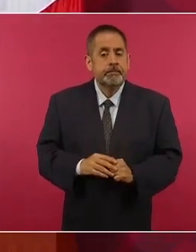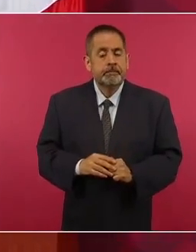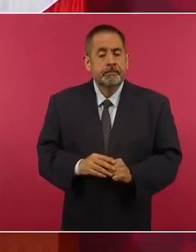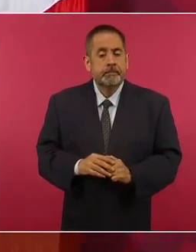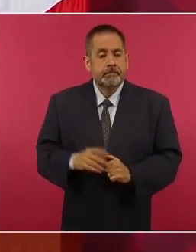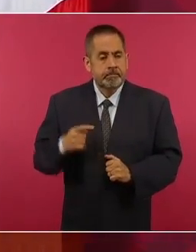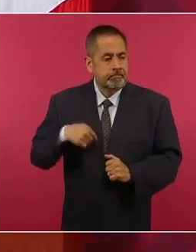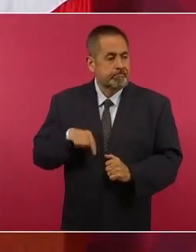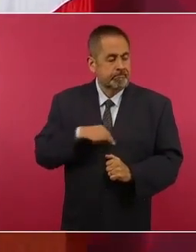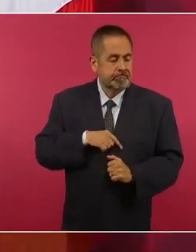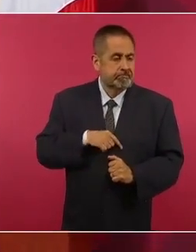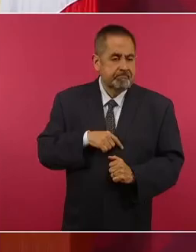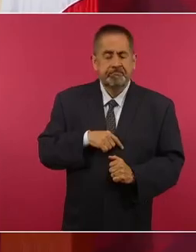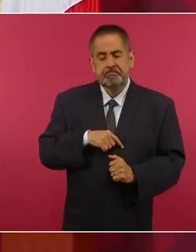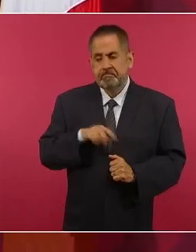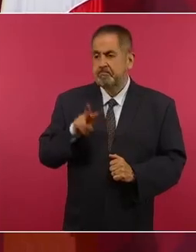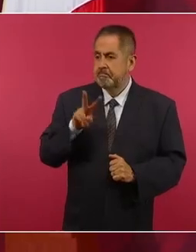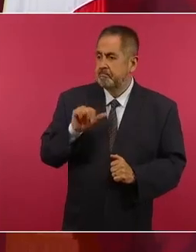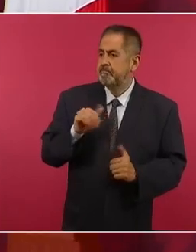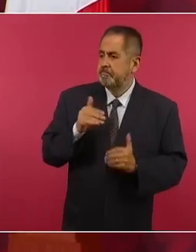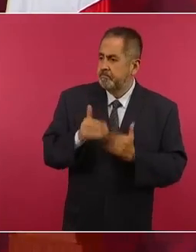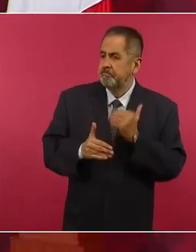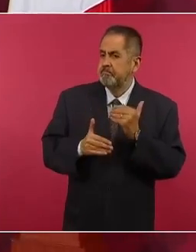hemos salido adelante.